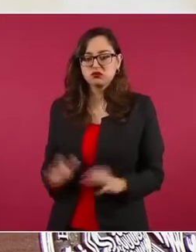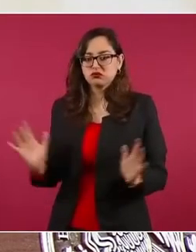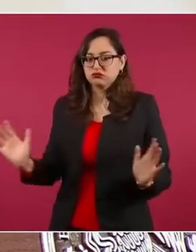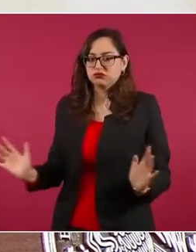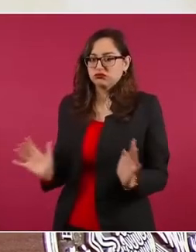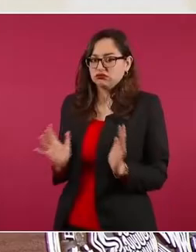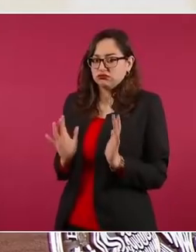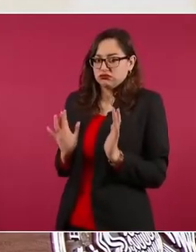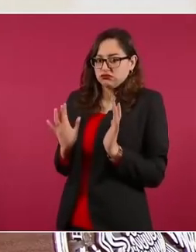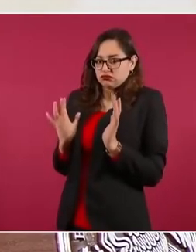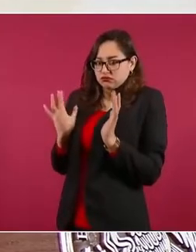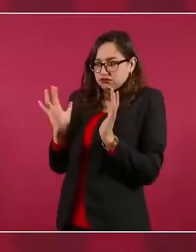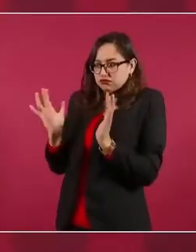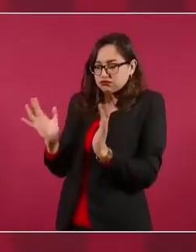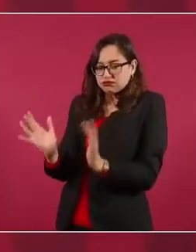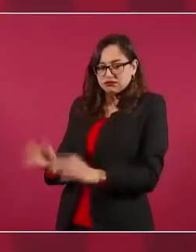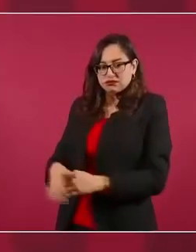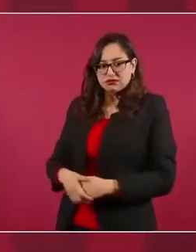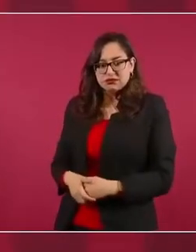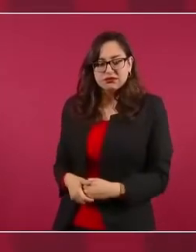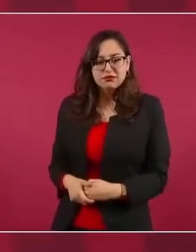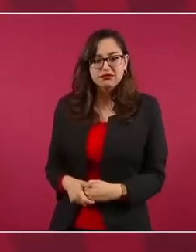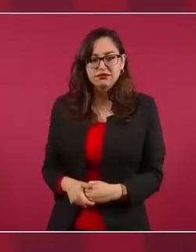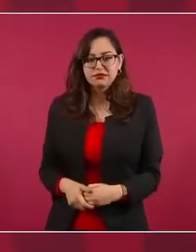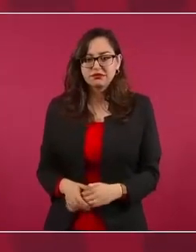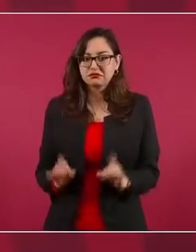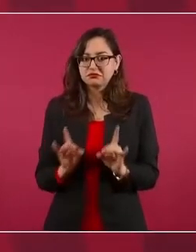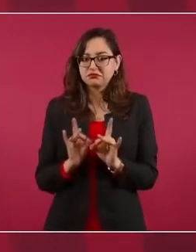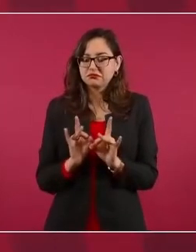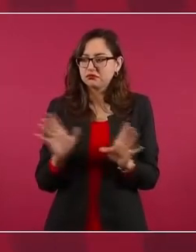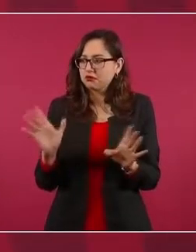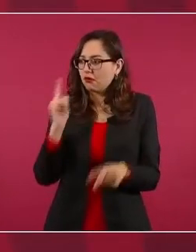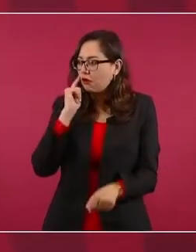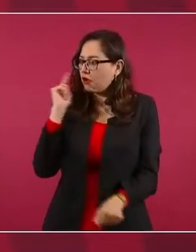pero de repente ahí está,